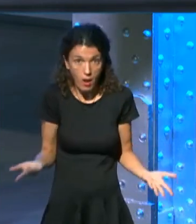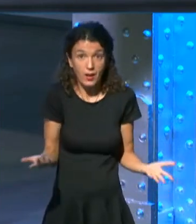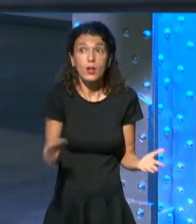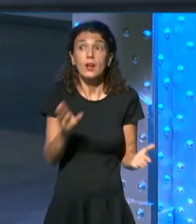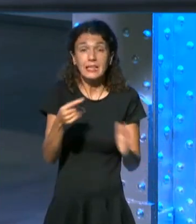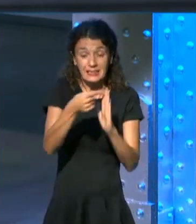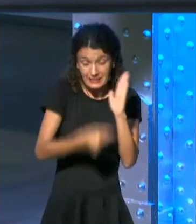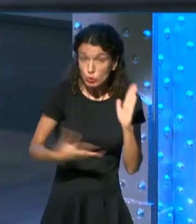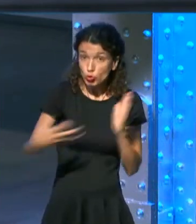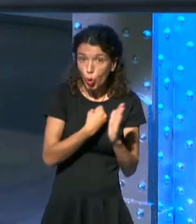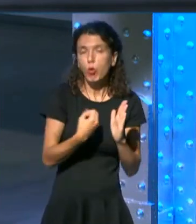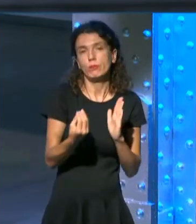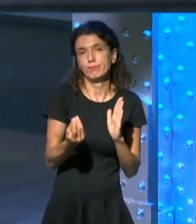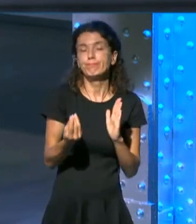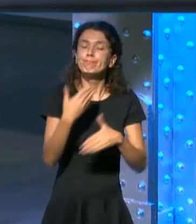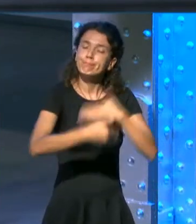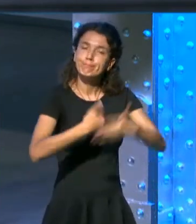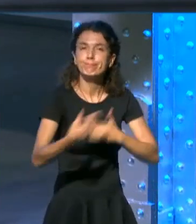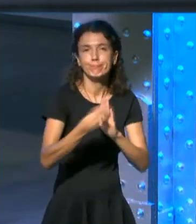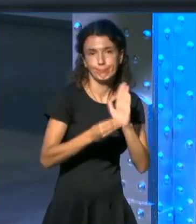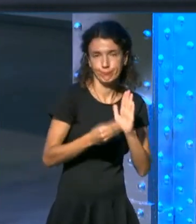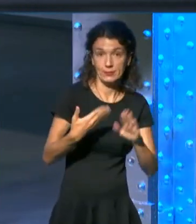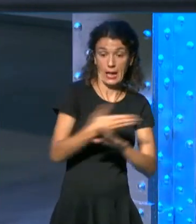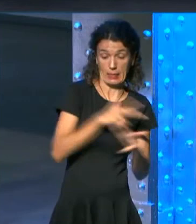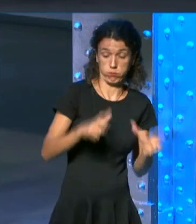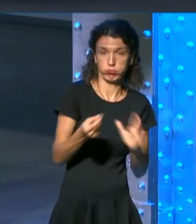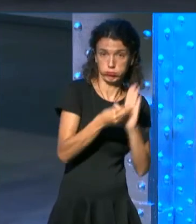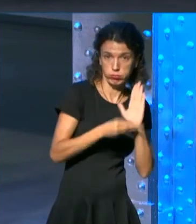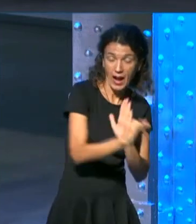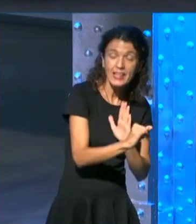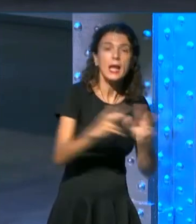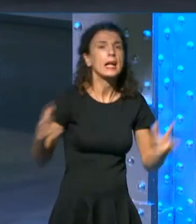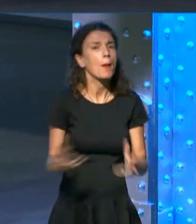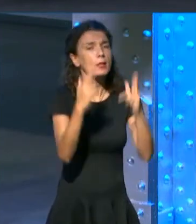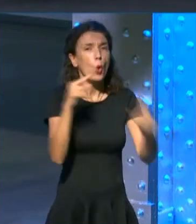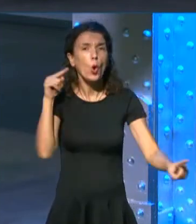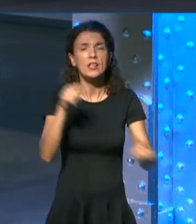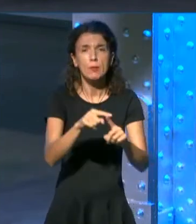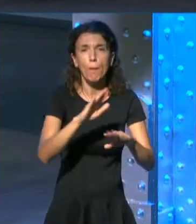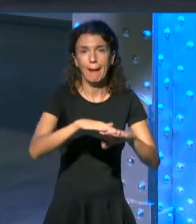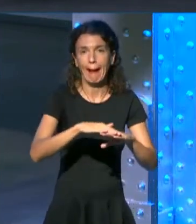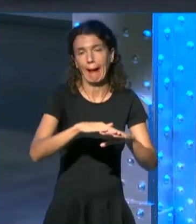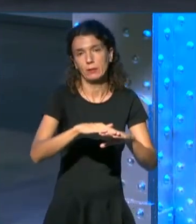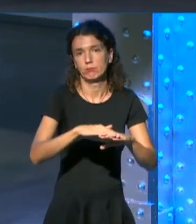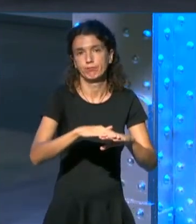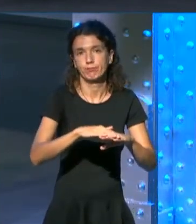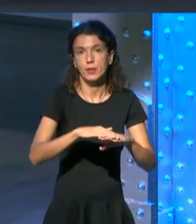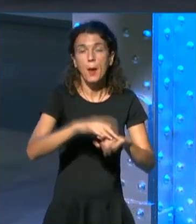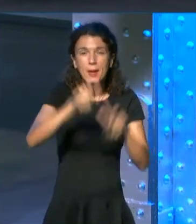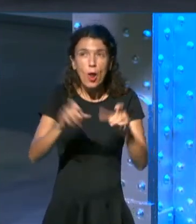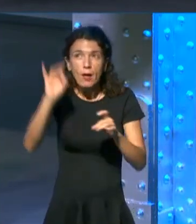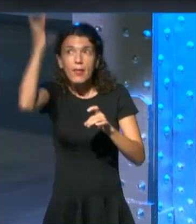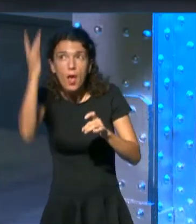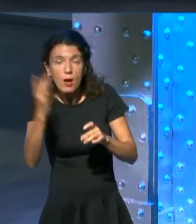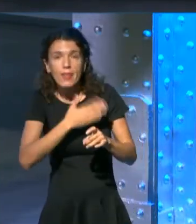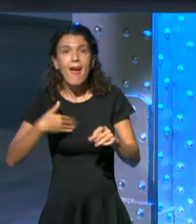cosas está muy procedimentada antes de empezar a hacer nada. Y ese capítulo en concreto está orientado a los ideólogos de